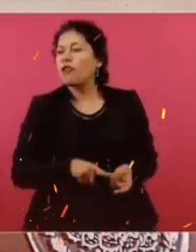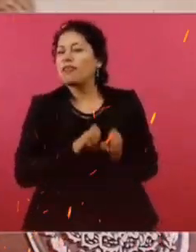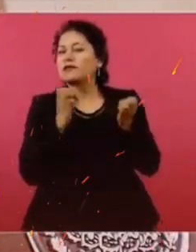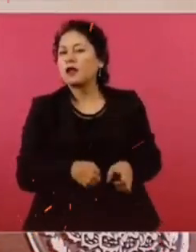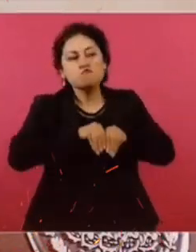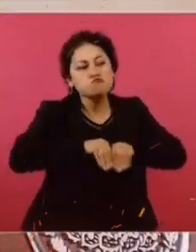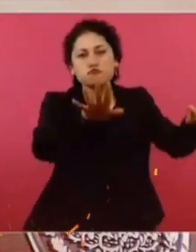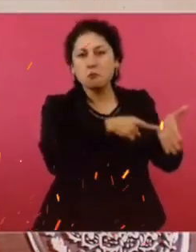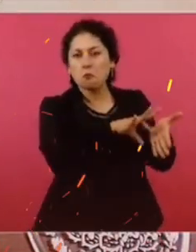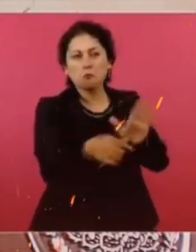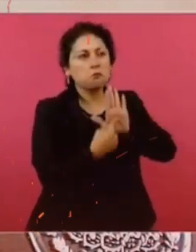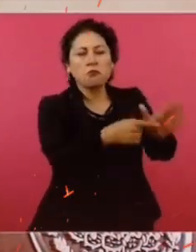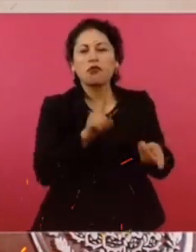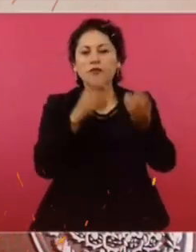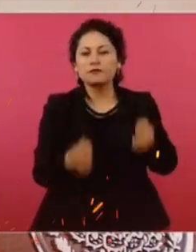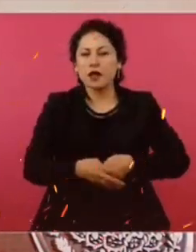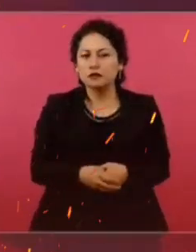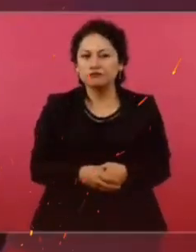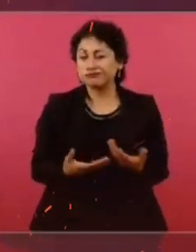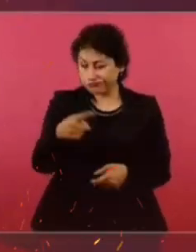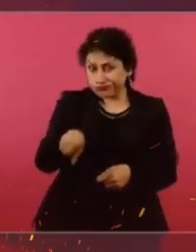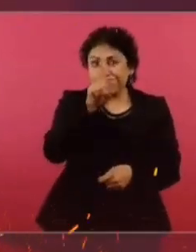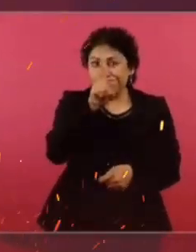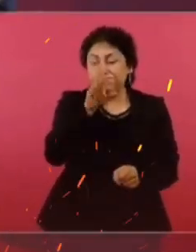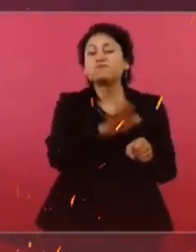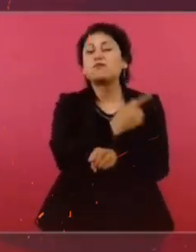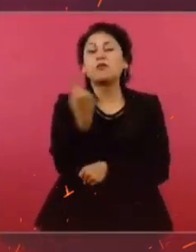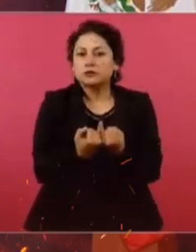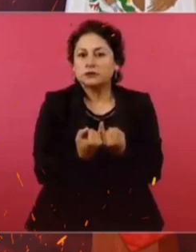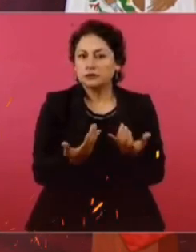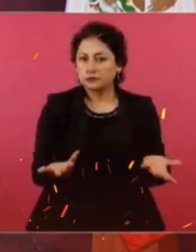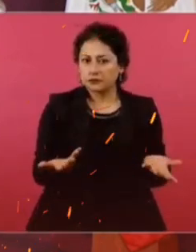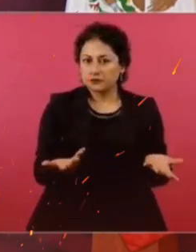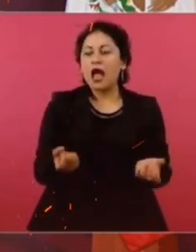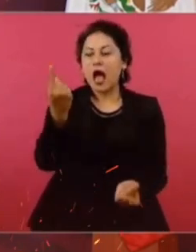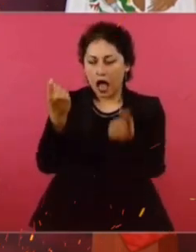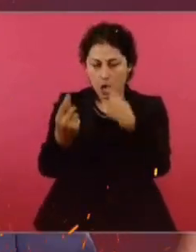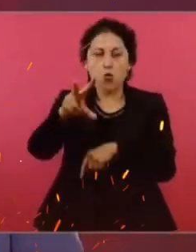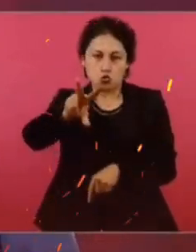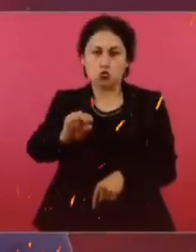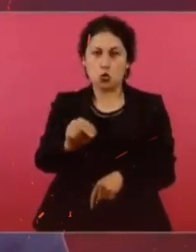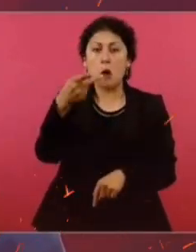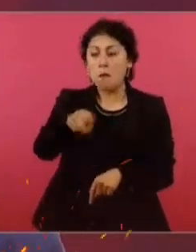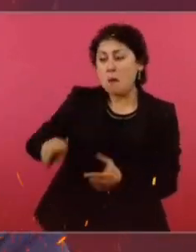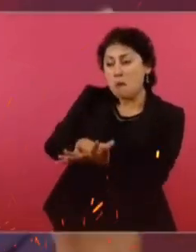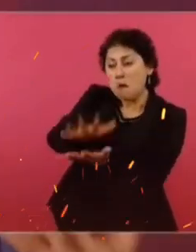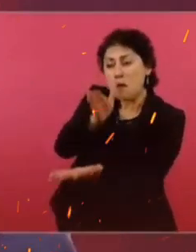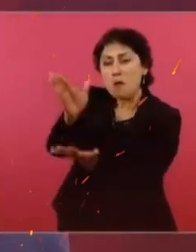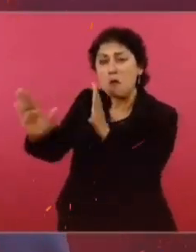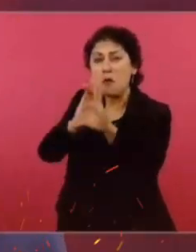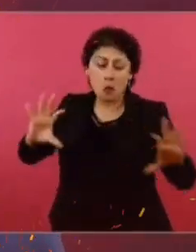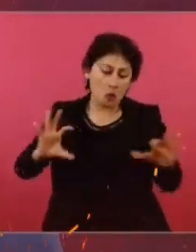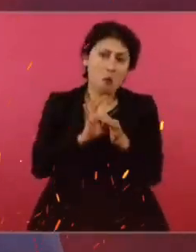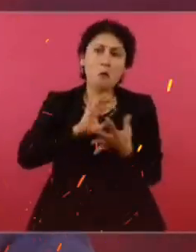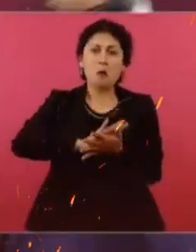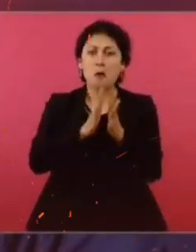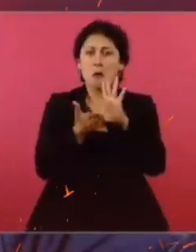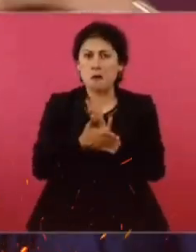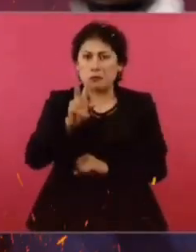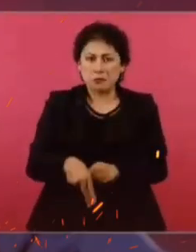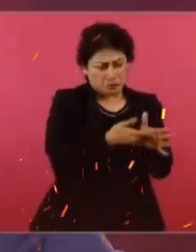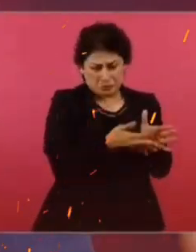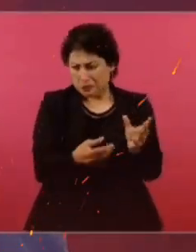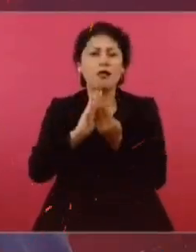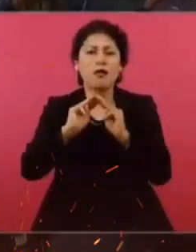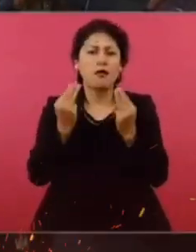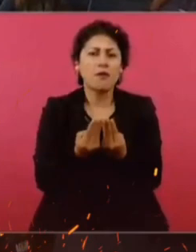porque todos, con honrosas excepciones, están involucrados. Es una especie de asociación delictuosa. Una red de complicidades y